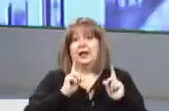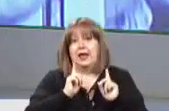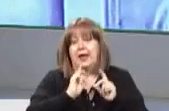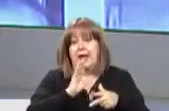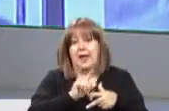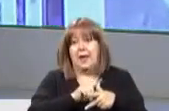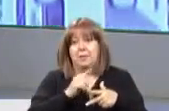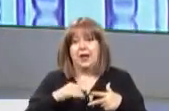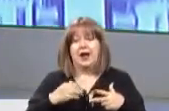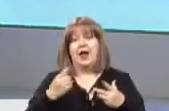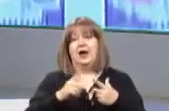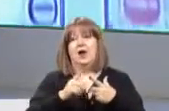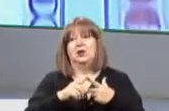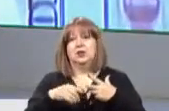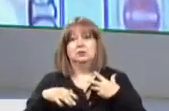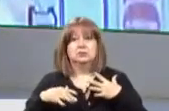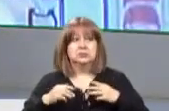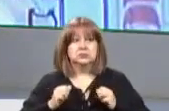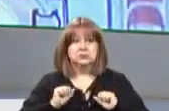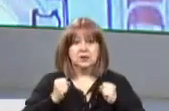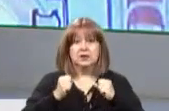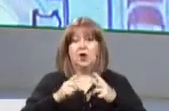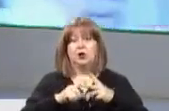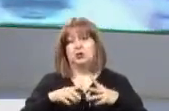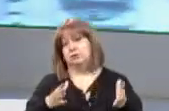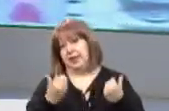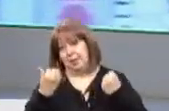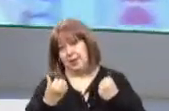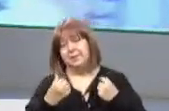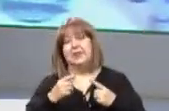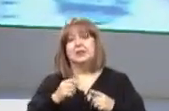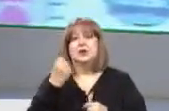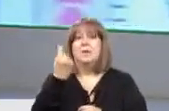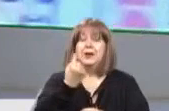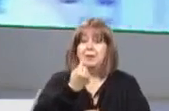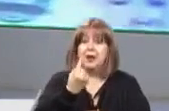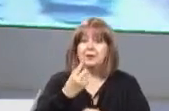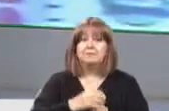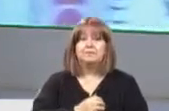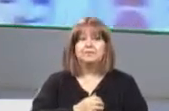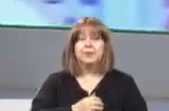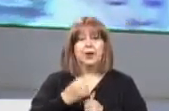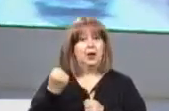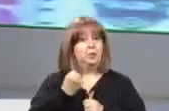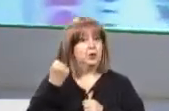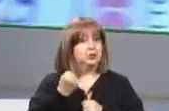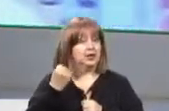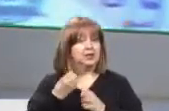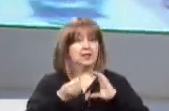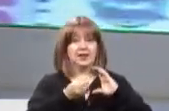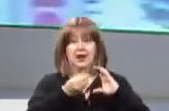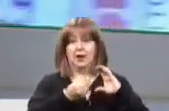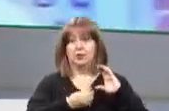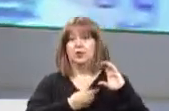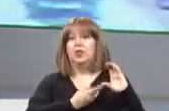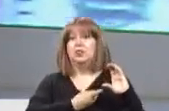qué? Porque la idea cuando uno invierte es primero hacer las cosas con agentes que están inscriptos en Comisión Nacional de Valores. Eso es re importante